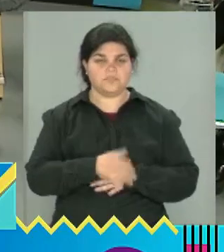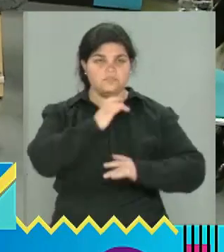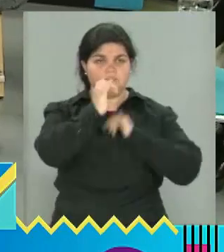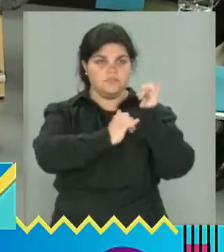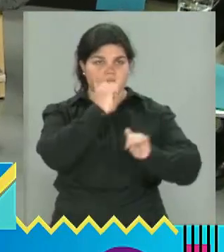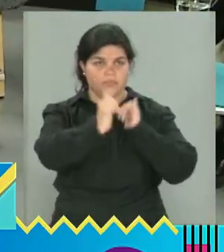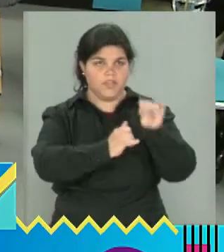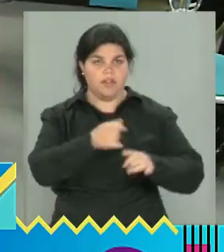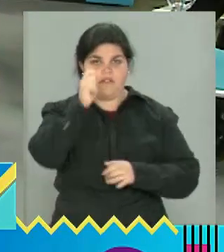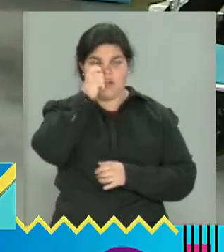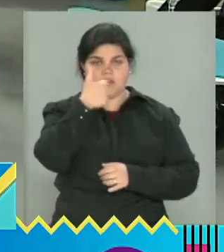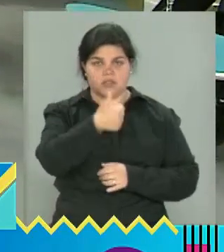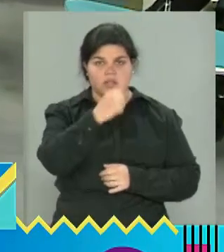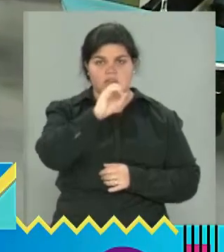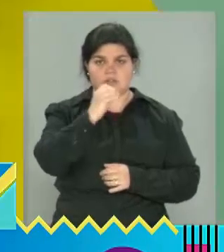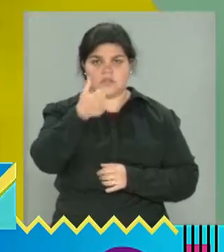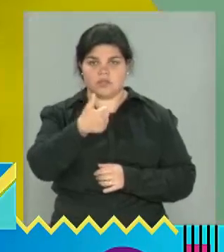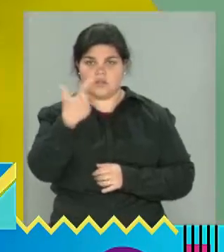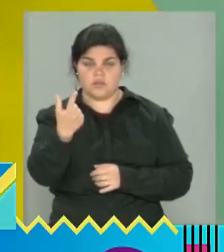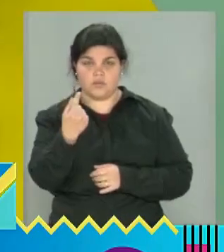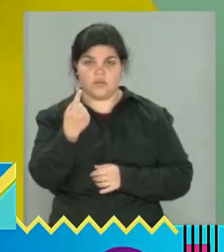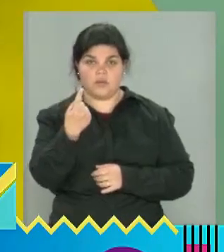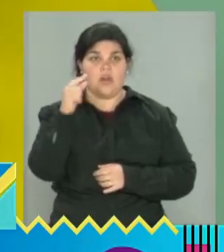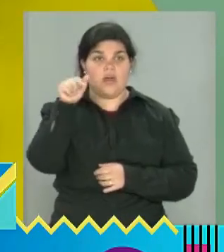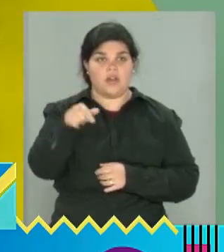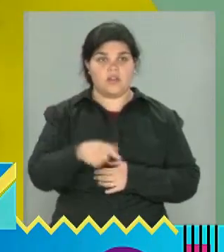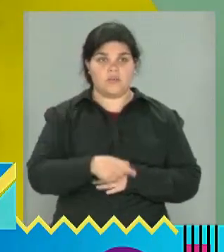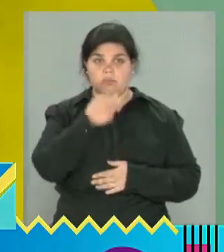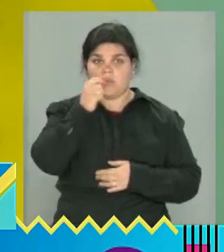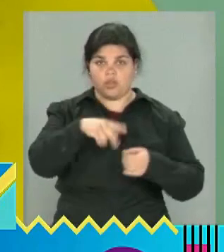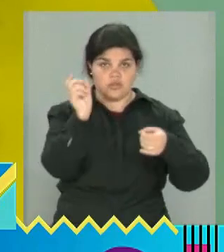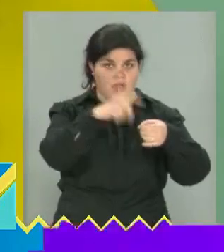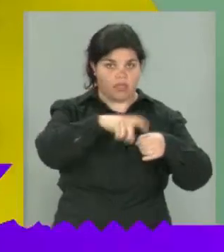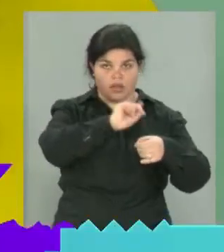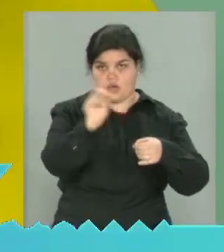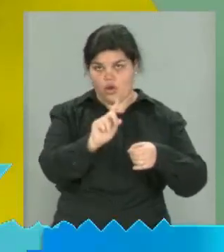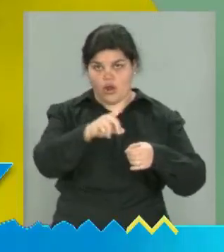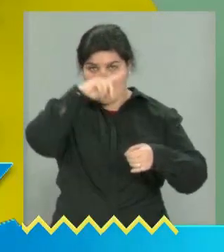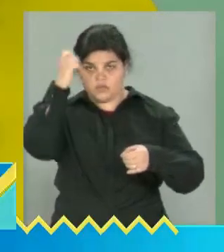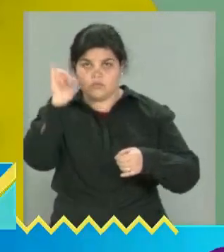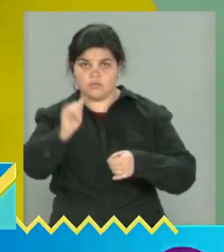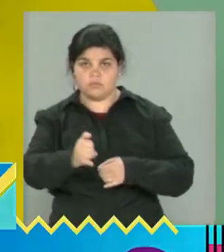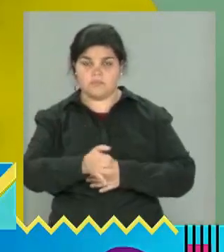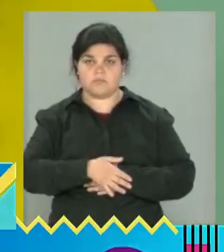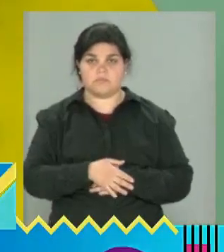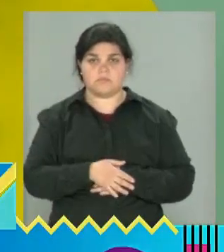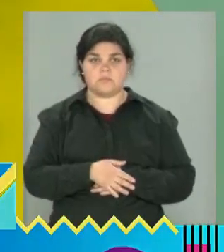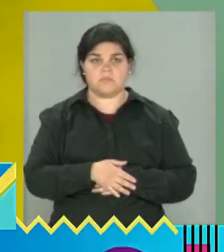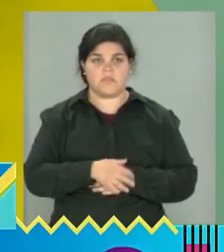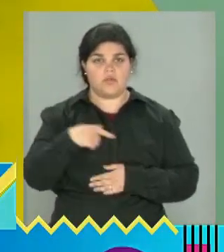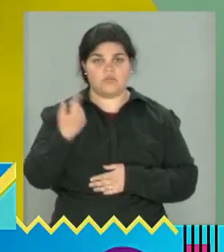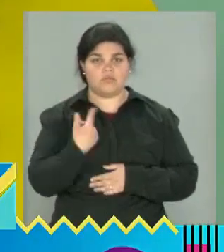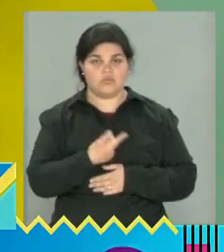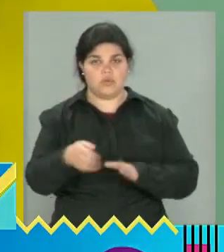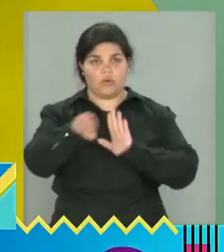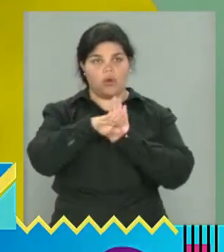la 26.061 es la legislación nacional a la cual la provincia de Mendoza no ha adherido. Si bien, digamos, nosotros seguimos los principios